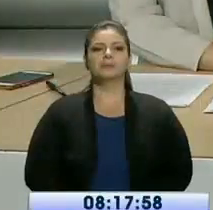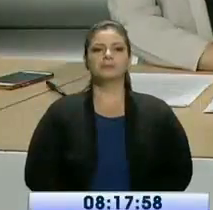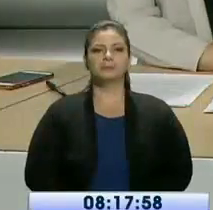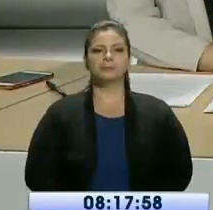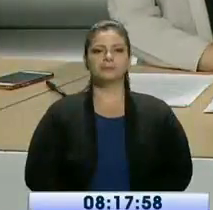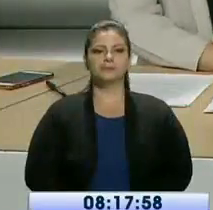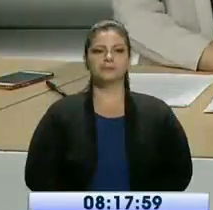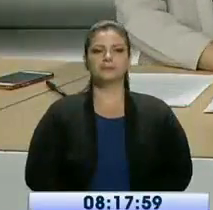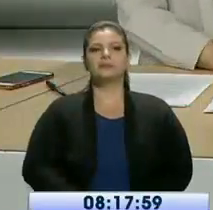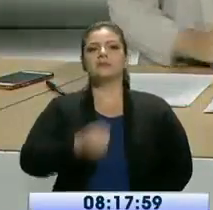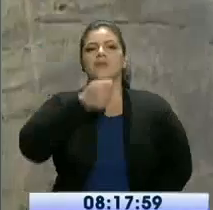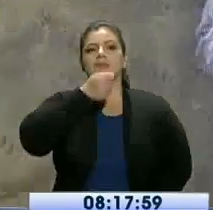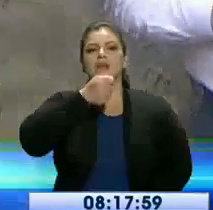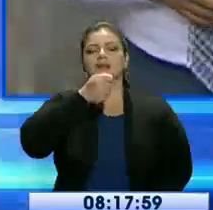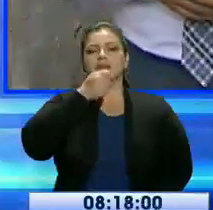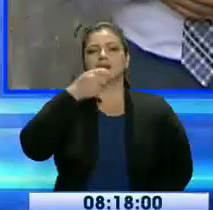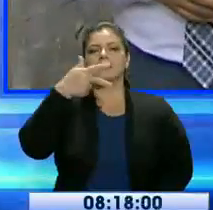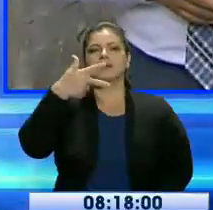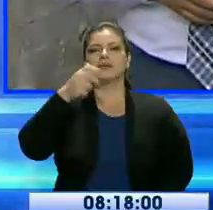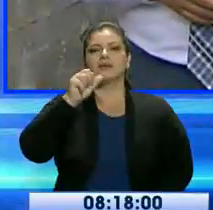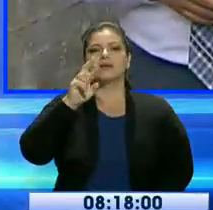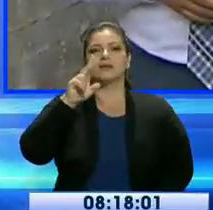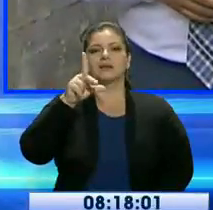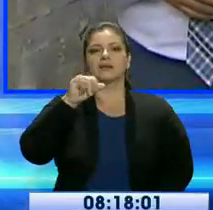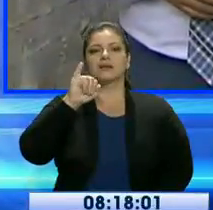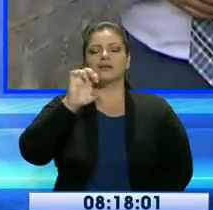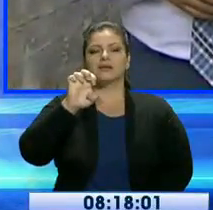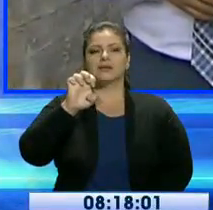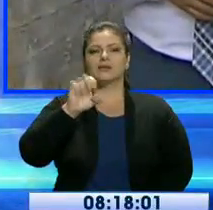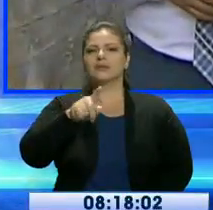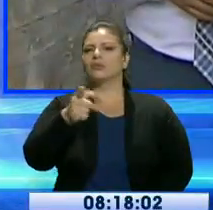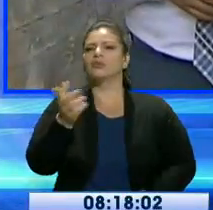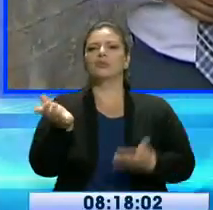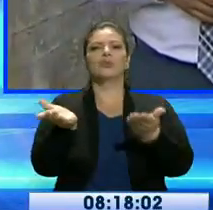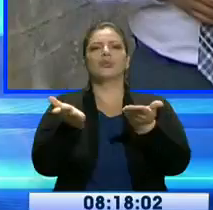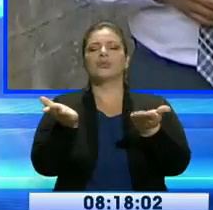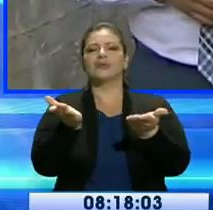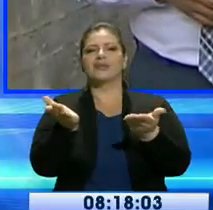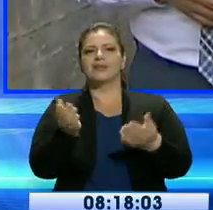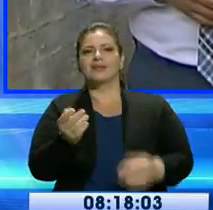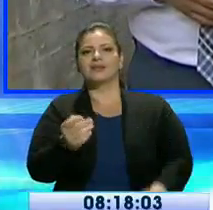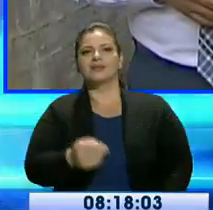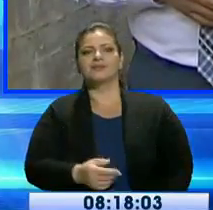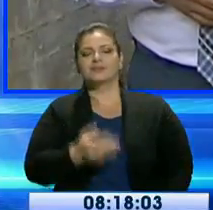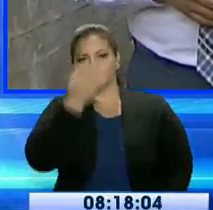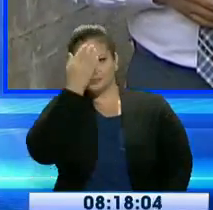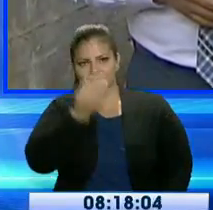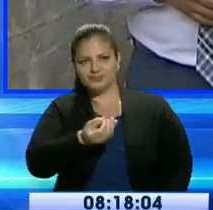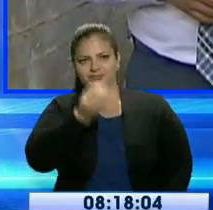Bueno, vamos a salir de estudio. Charlie Pisa está listo para informarnos. Charlie, ¿dónde adelante. Estás? Adelante. Buenos días.